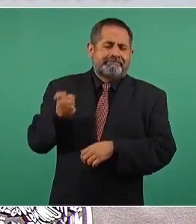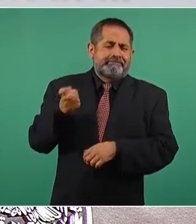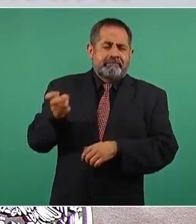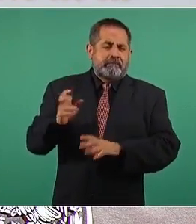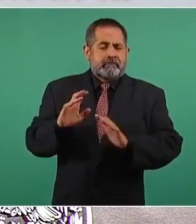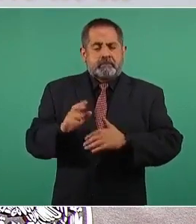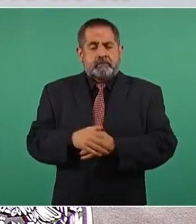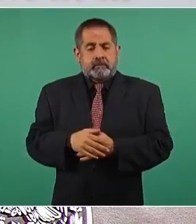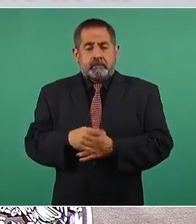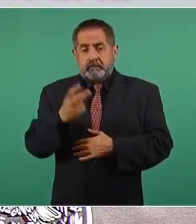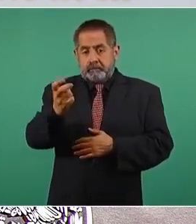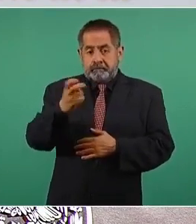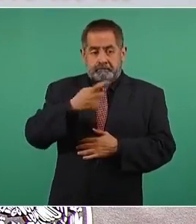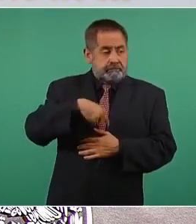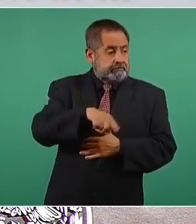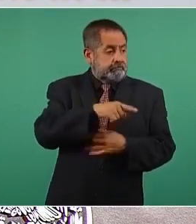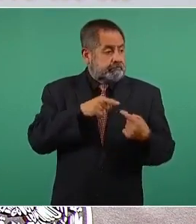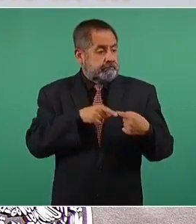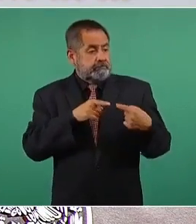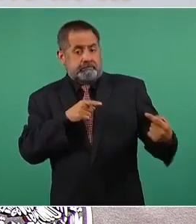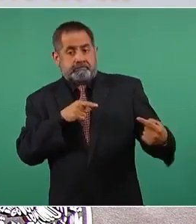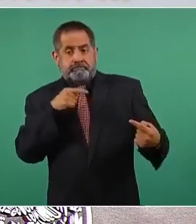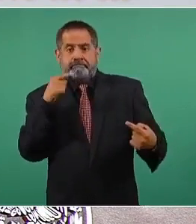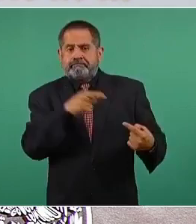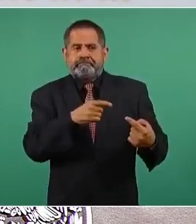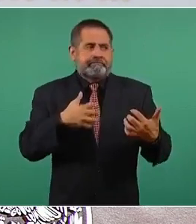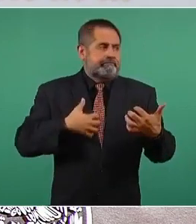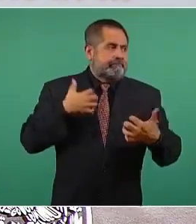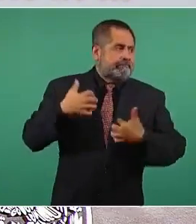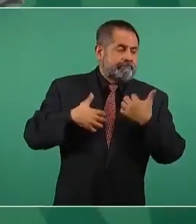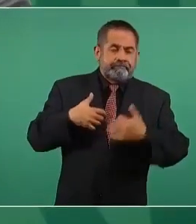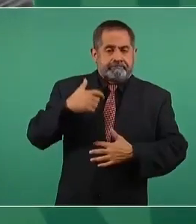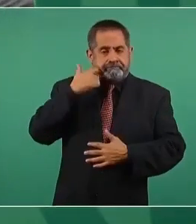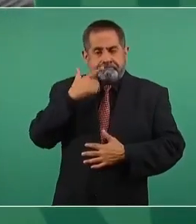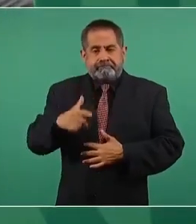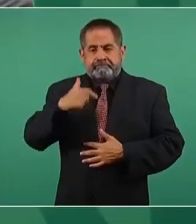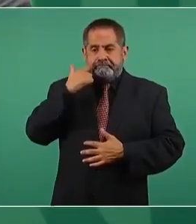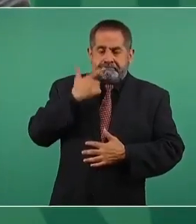Por eso la oposición no quería